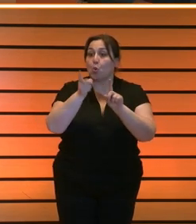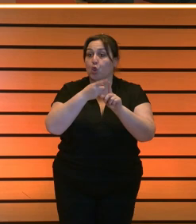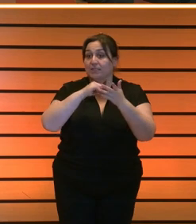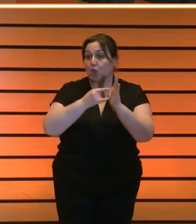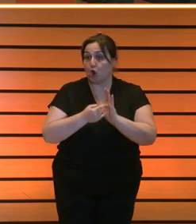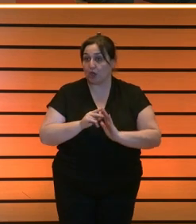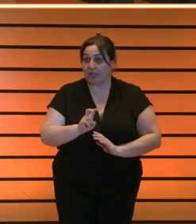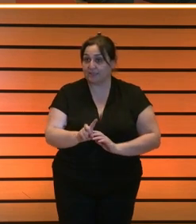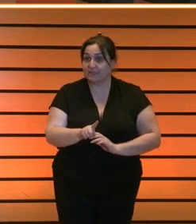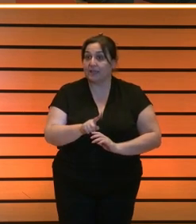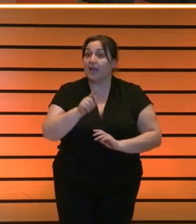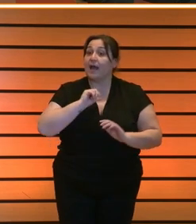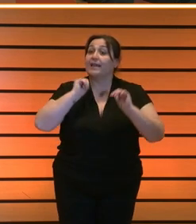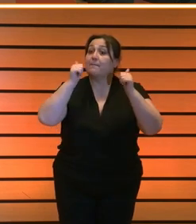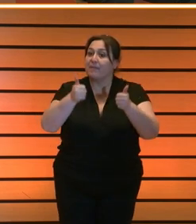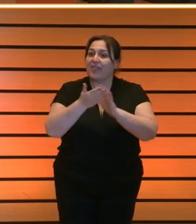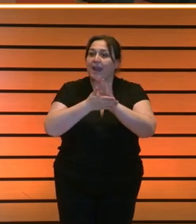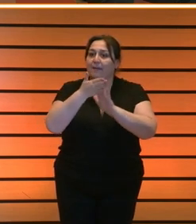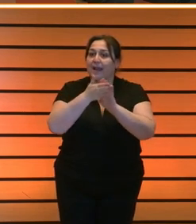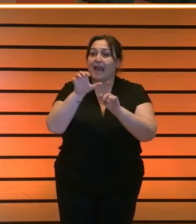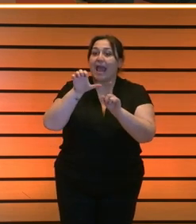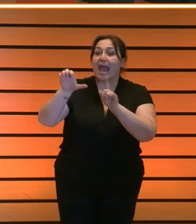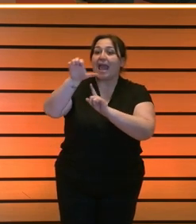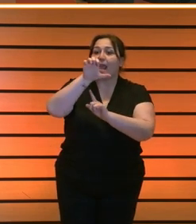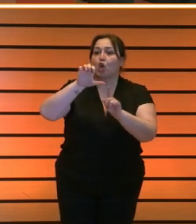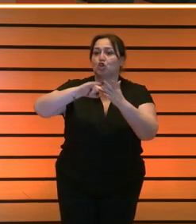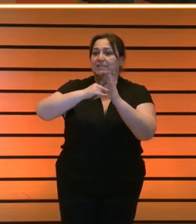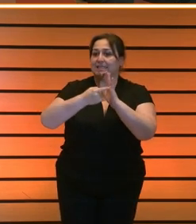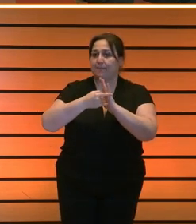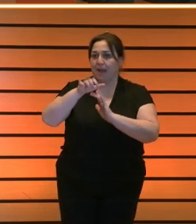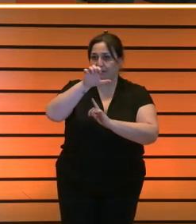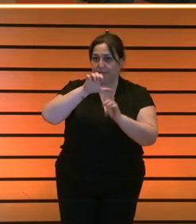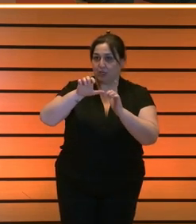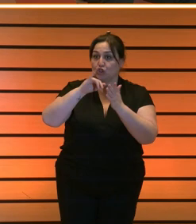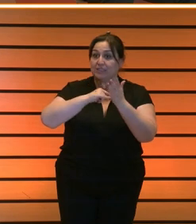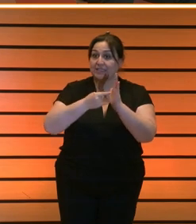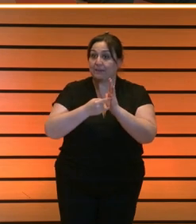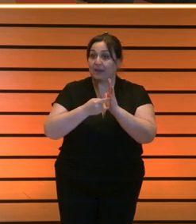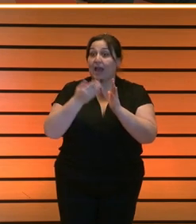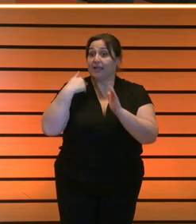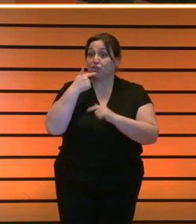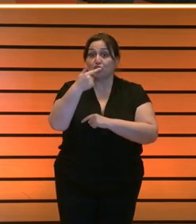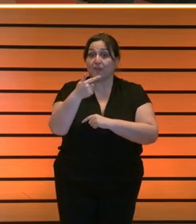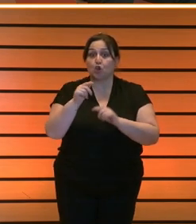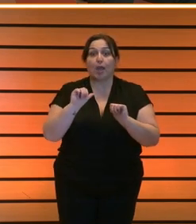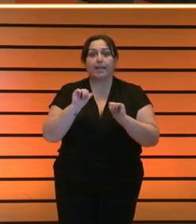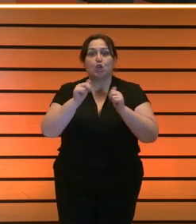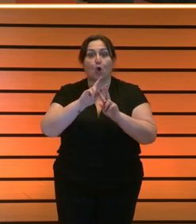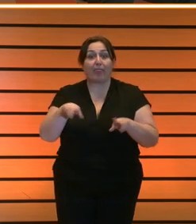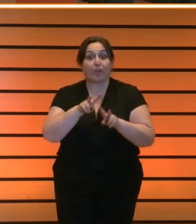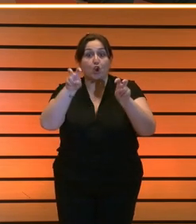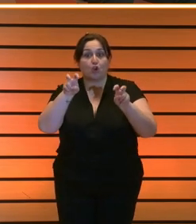hay que empezar a hablar de ecosistema como os decía antes la innovación no lo puede hacer uno solo tiene que haber